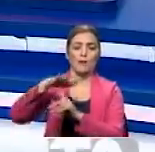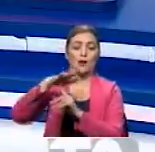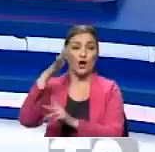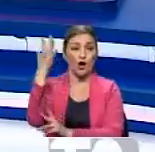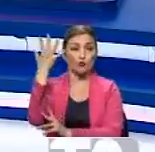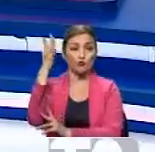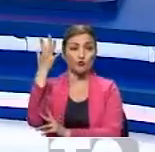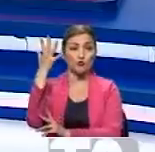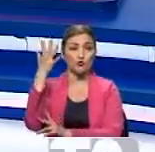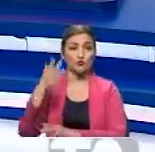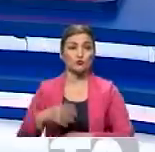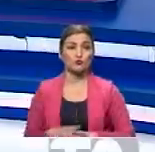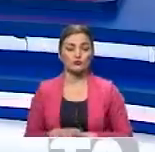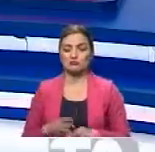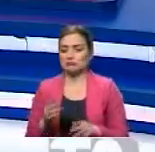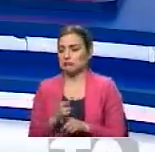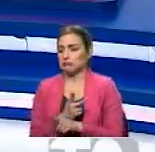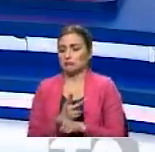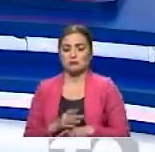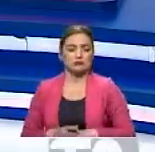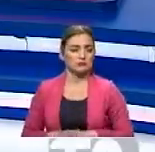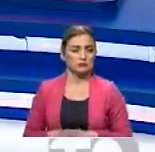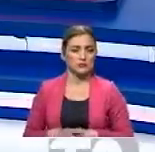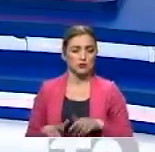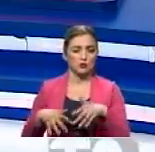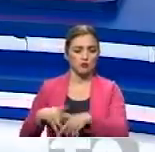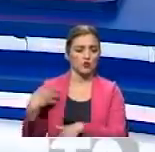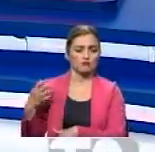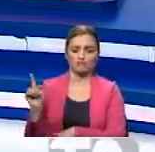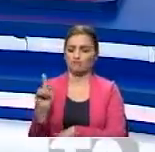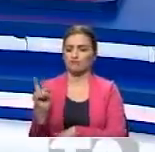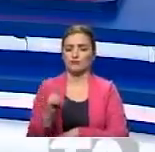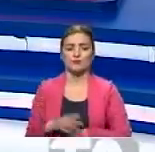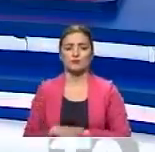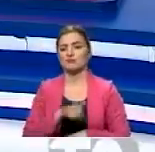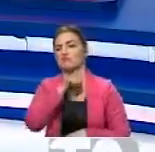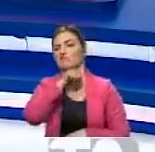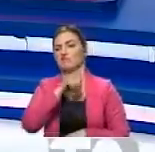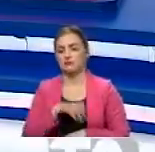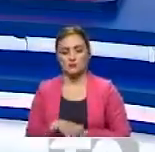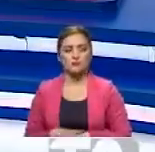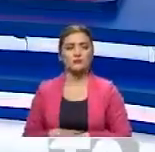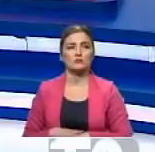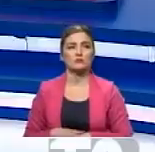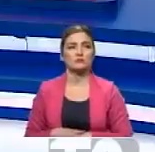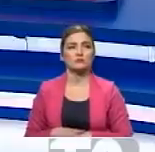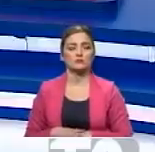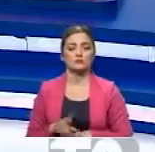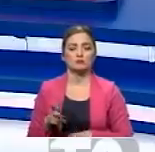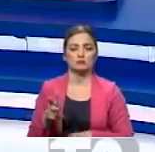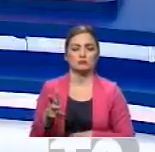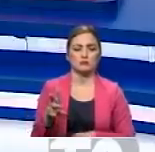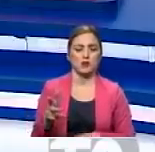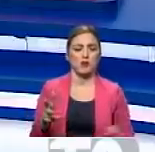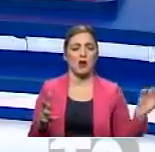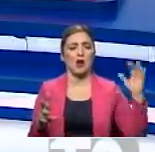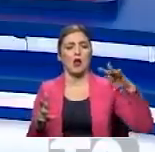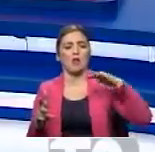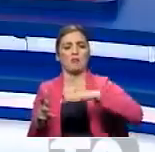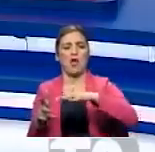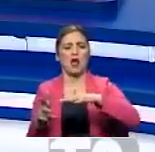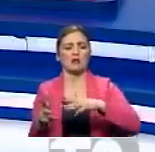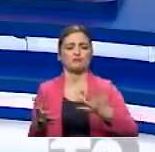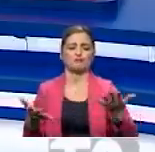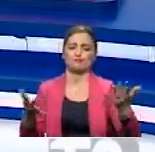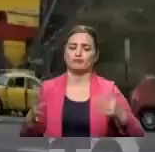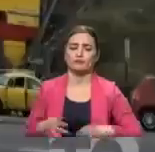El Arbolito. Terrible, terrible. Estos no son manifestantes, son delincuentes. A los vehículos que están pasando, simplemente